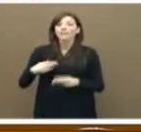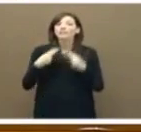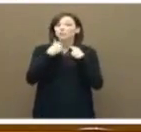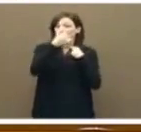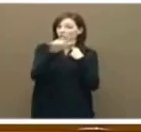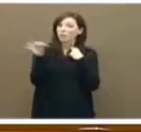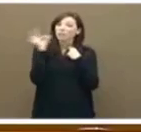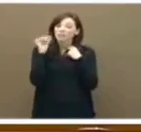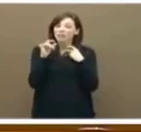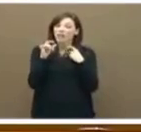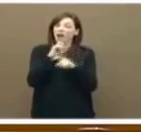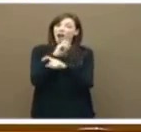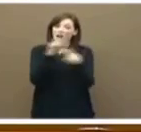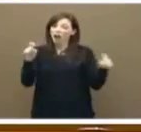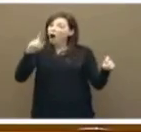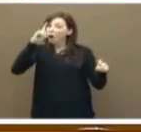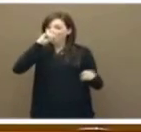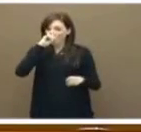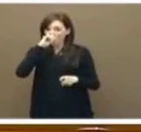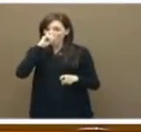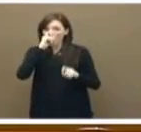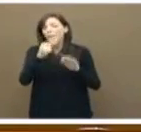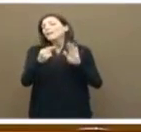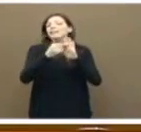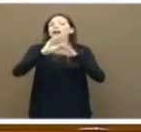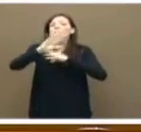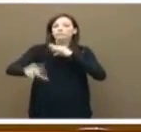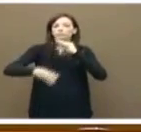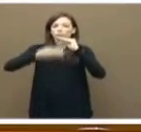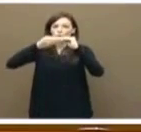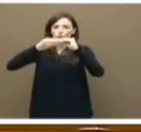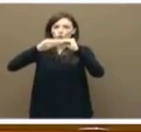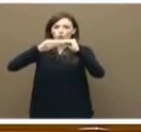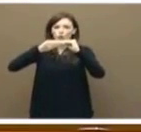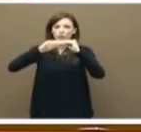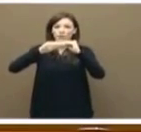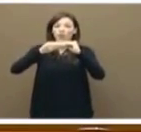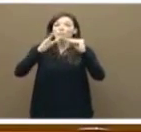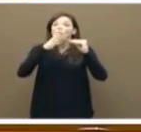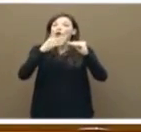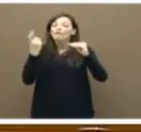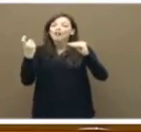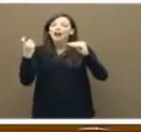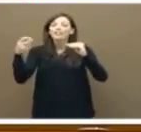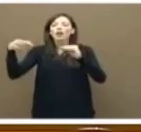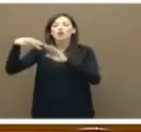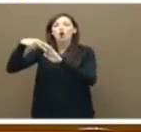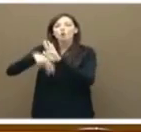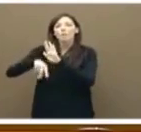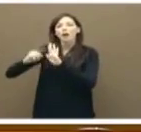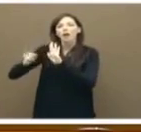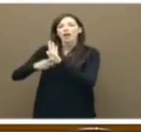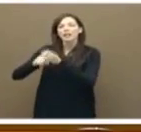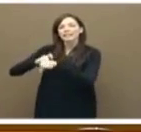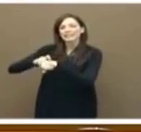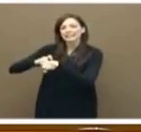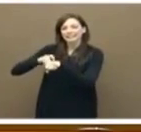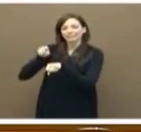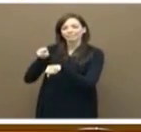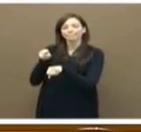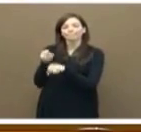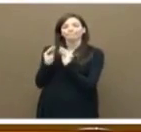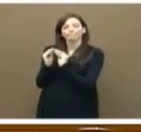se trata de una medida complementaria, en tanto en cuanto se elabore una norma con rango legal que aborde desde